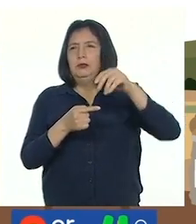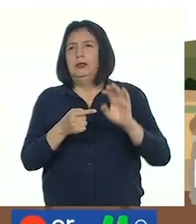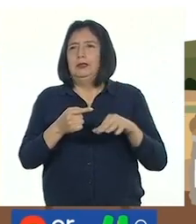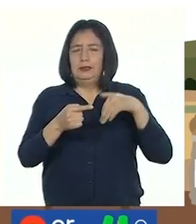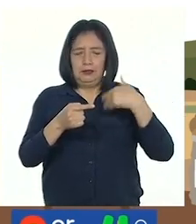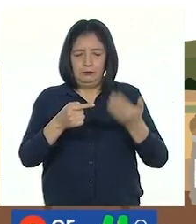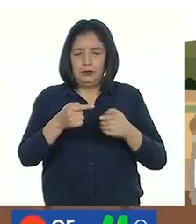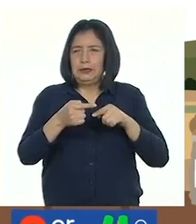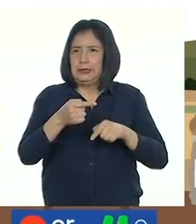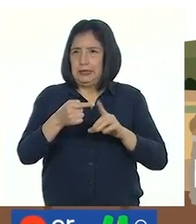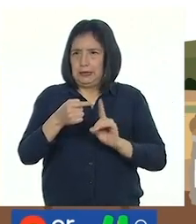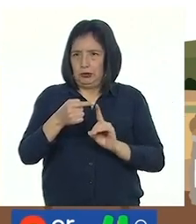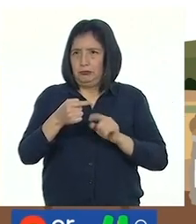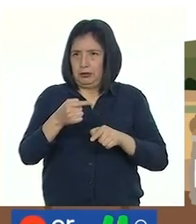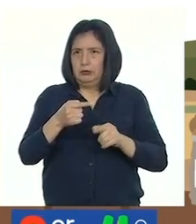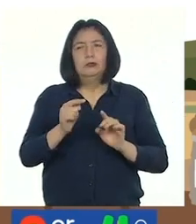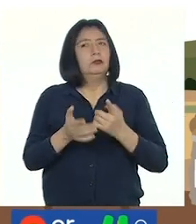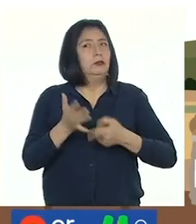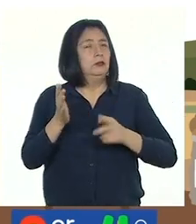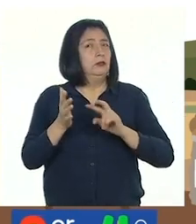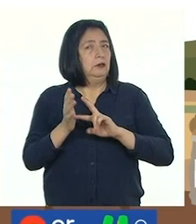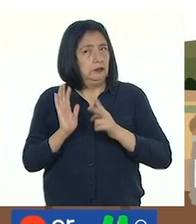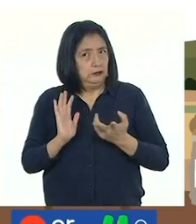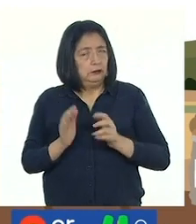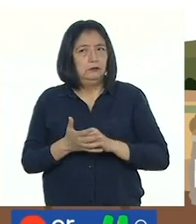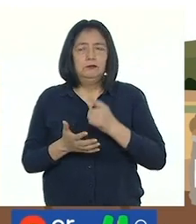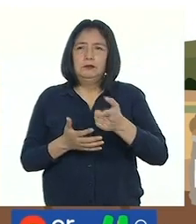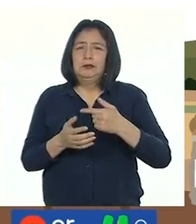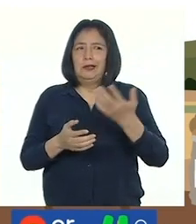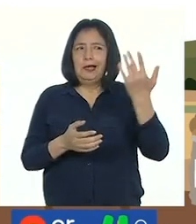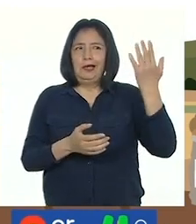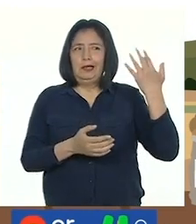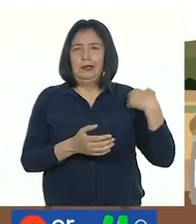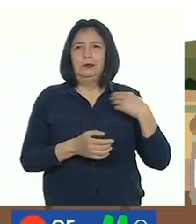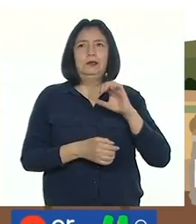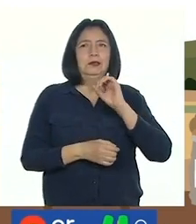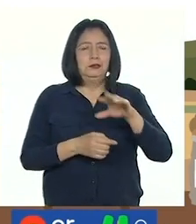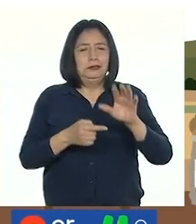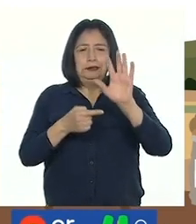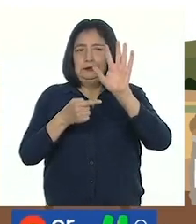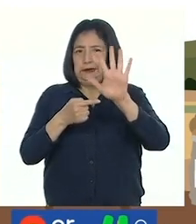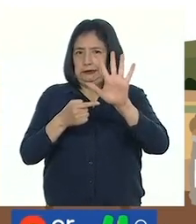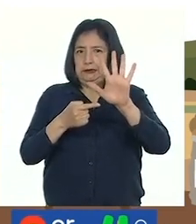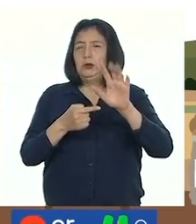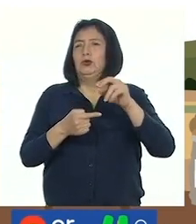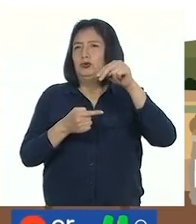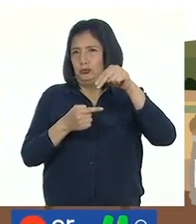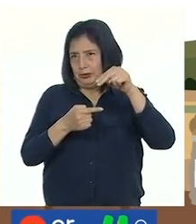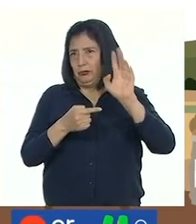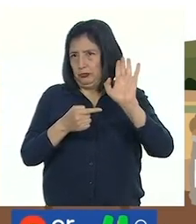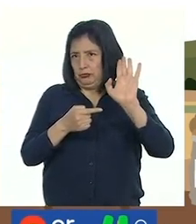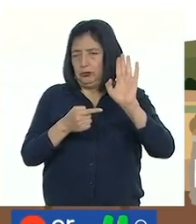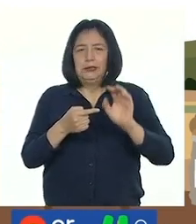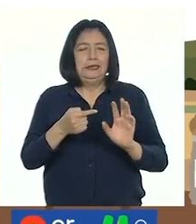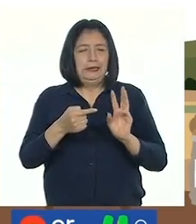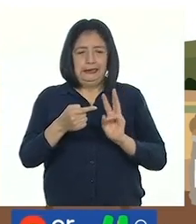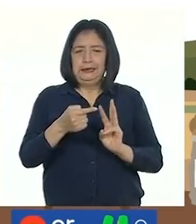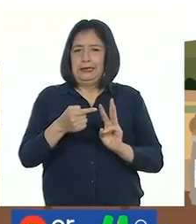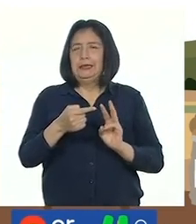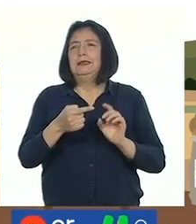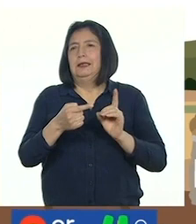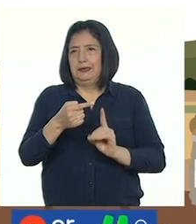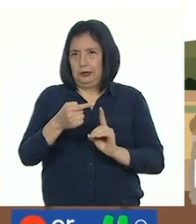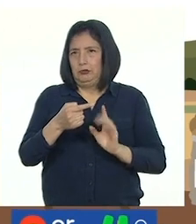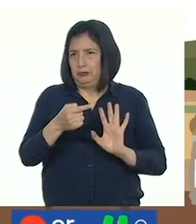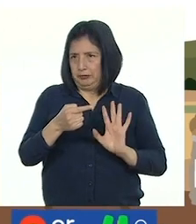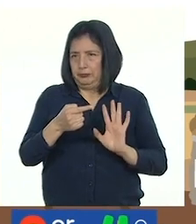el denominador. Es decir, en la fracción anterior, 5 es el numerador y 6 es